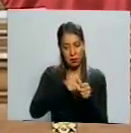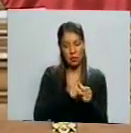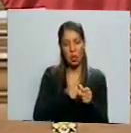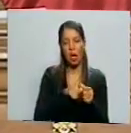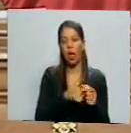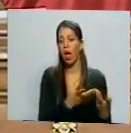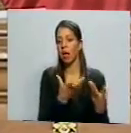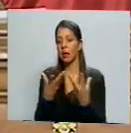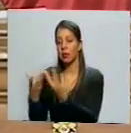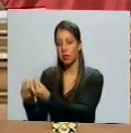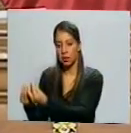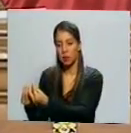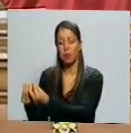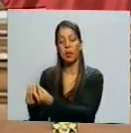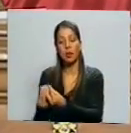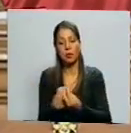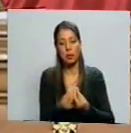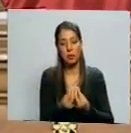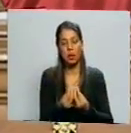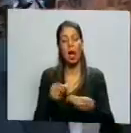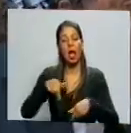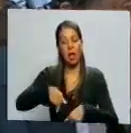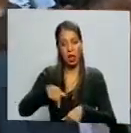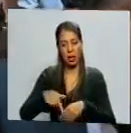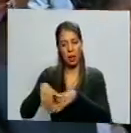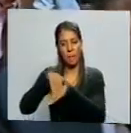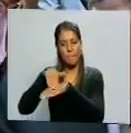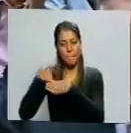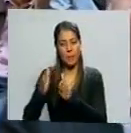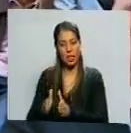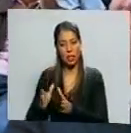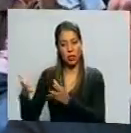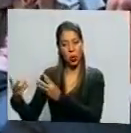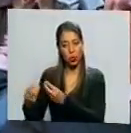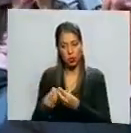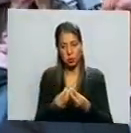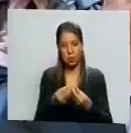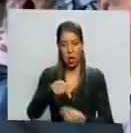para acompañar al ministro Ricardo Menéndez hasta el salón de sesiones.